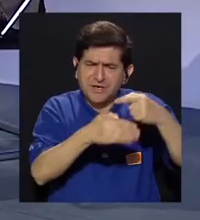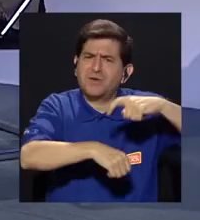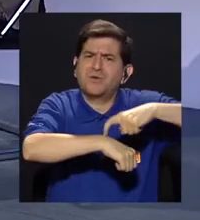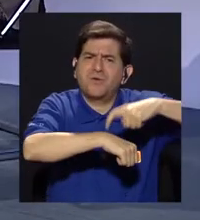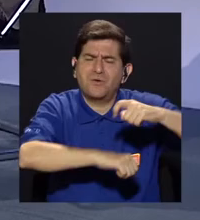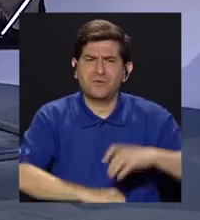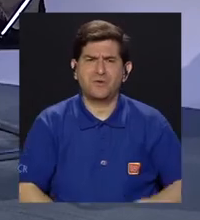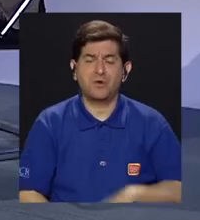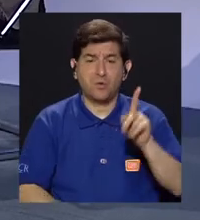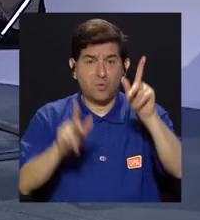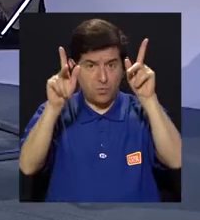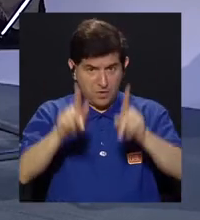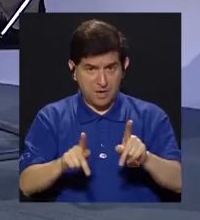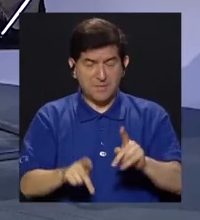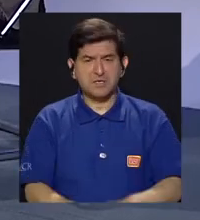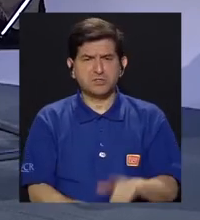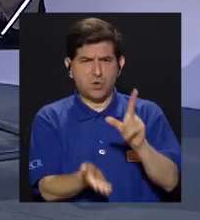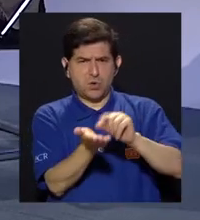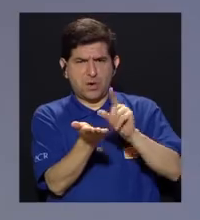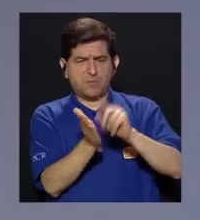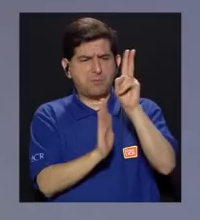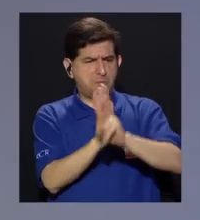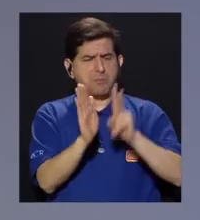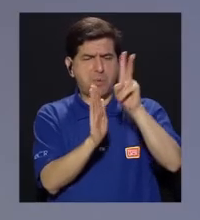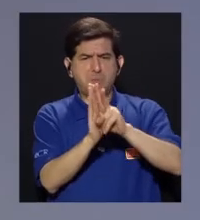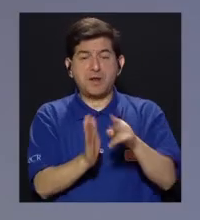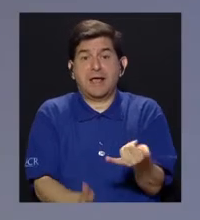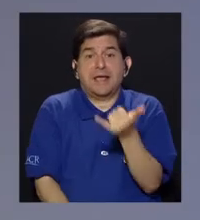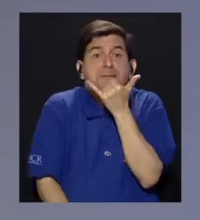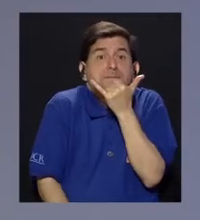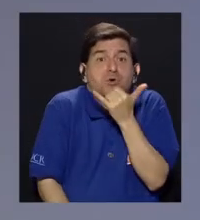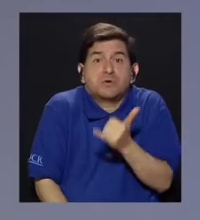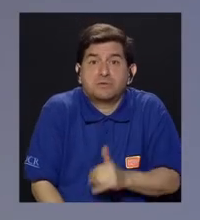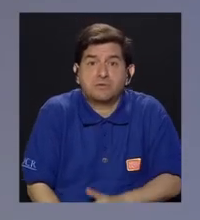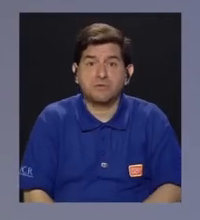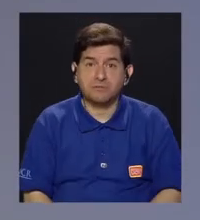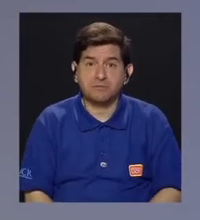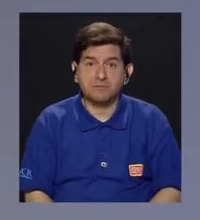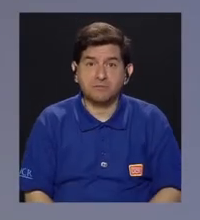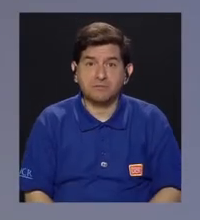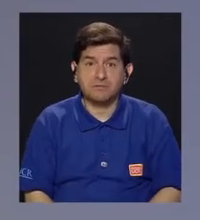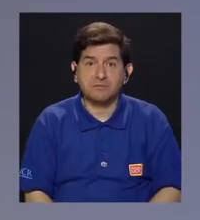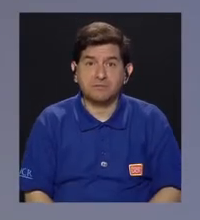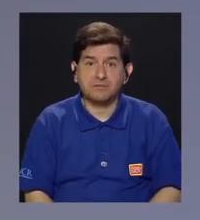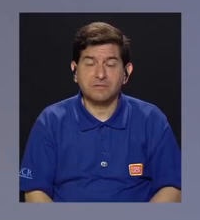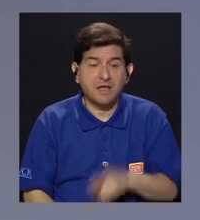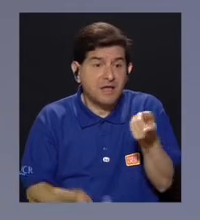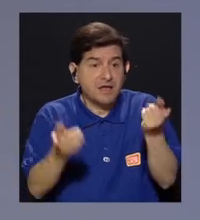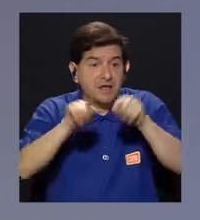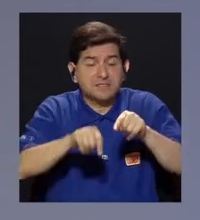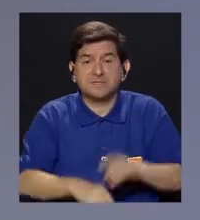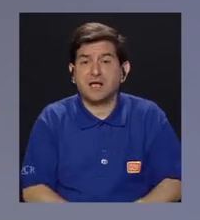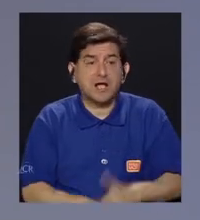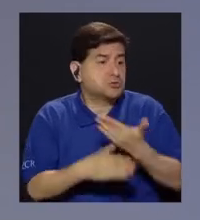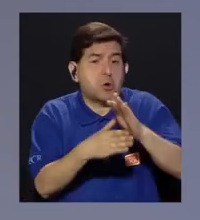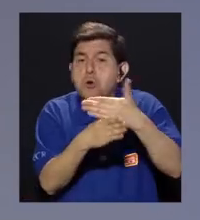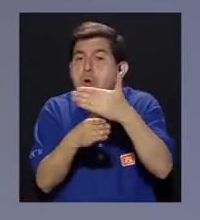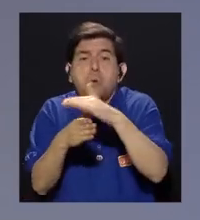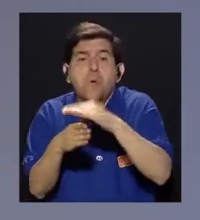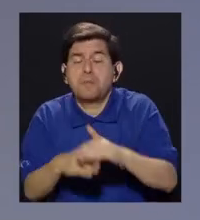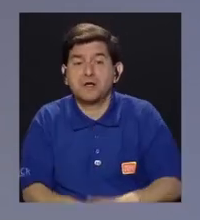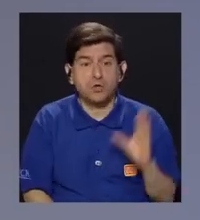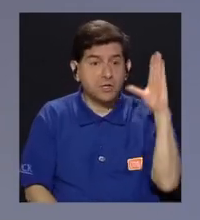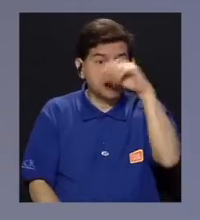sucedió recientemente sí una persona pública ese vídeo y fue por error que lo publica se le fue en el carrete de los